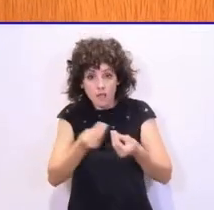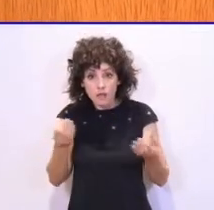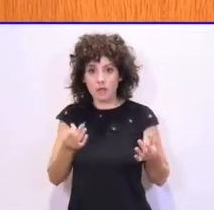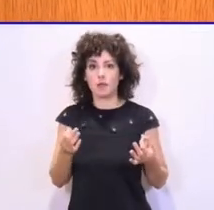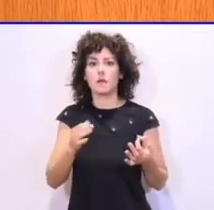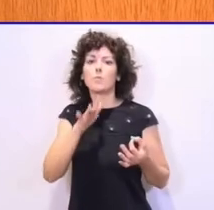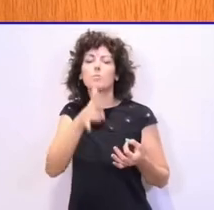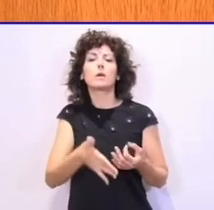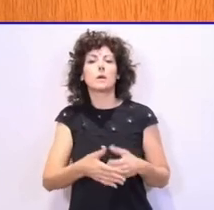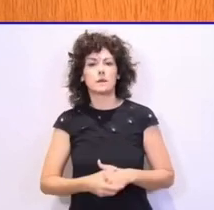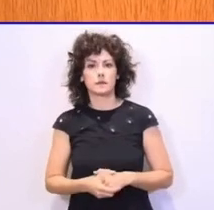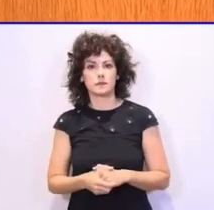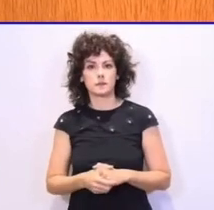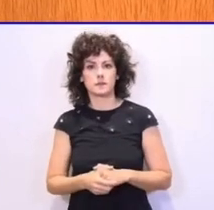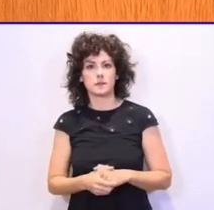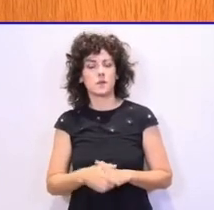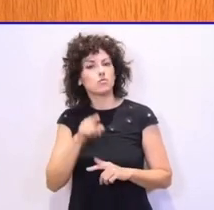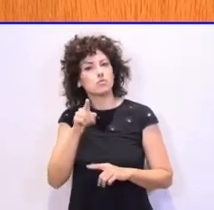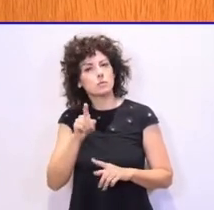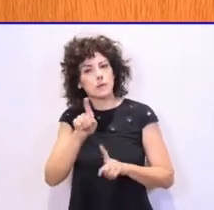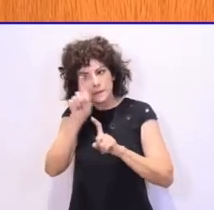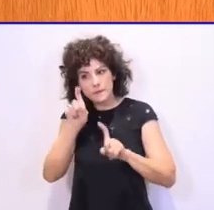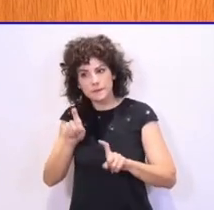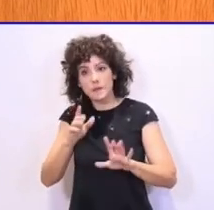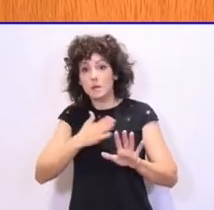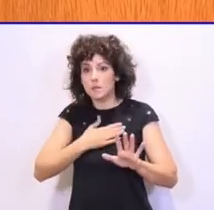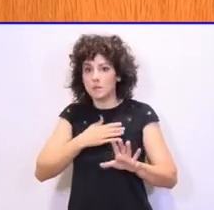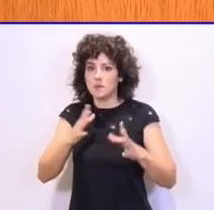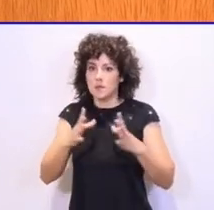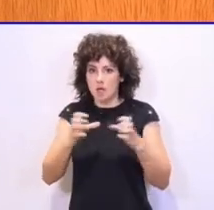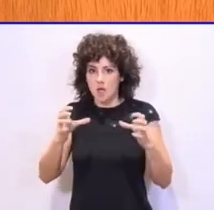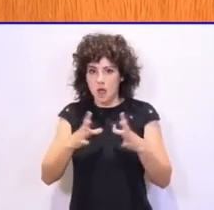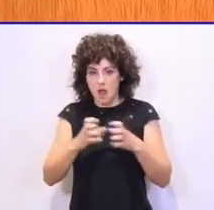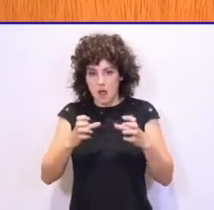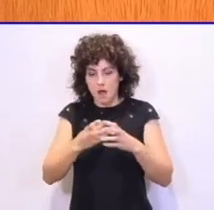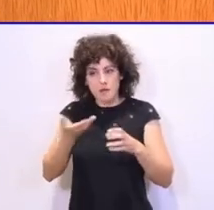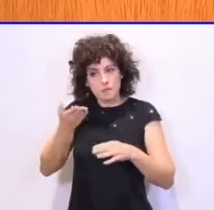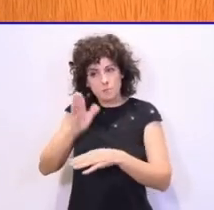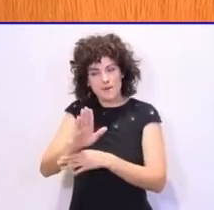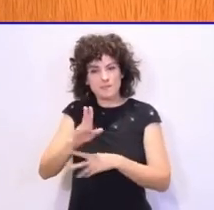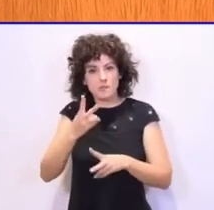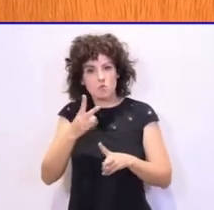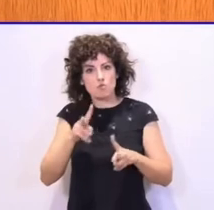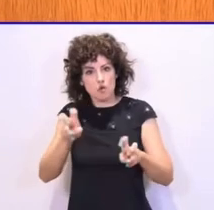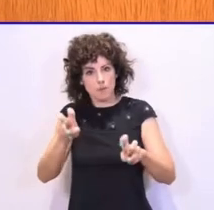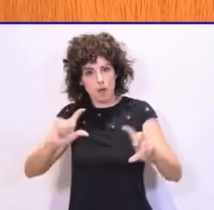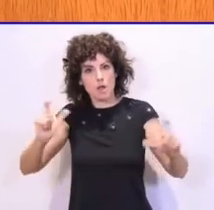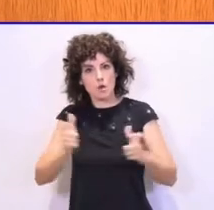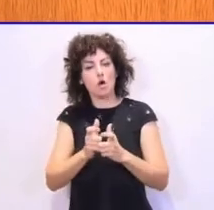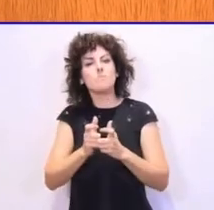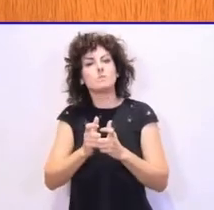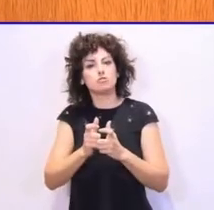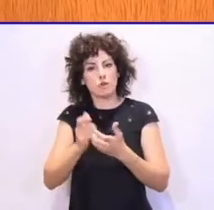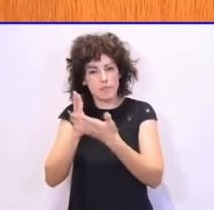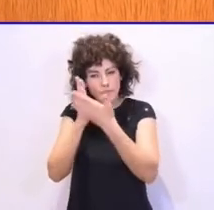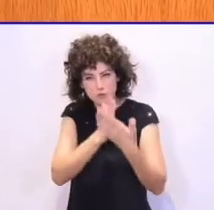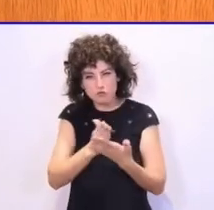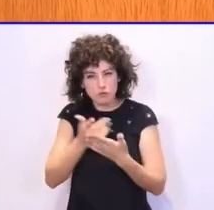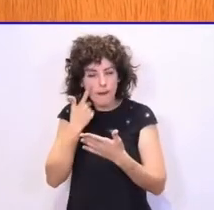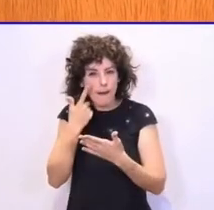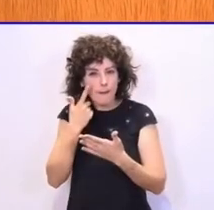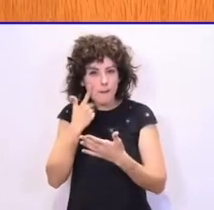qué no plantea usted mire me darían ganas de presentar un nuevo una nueva comisión de estudio en este parlamento